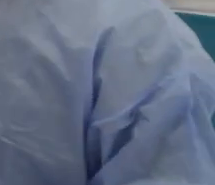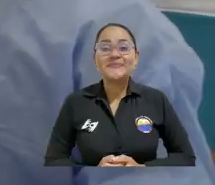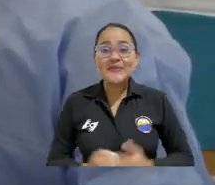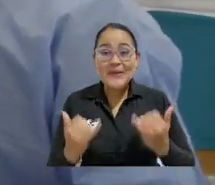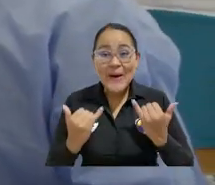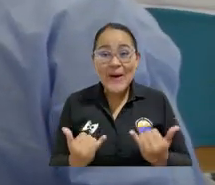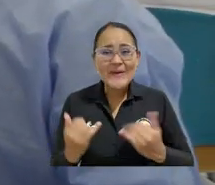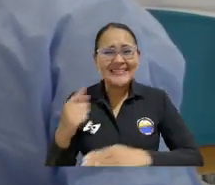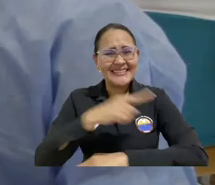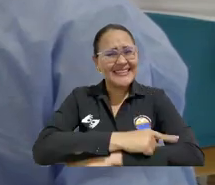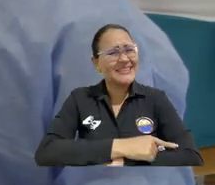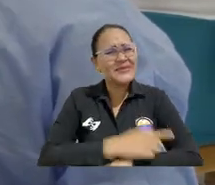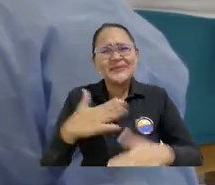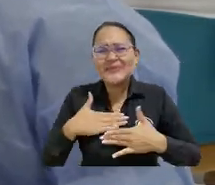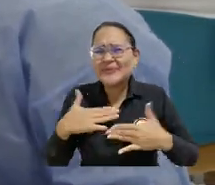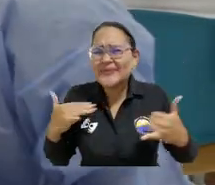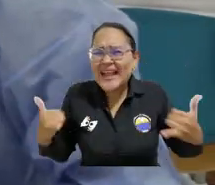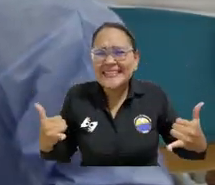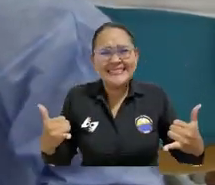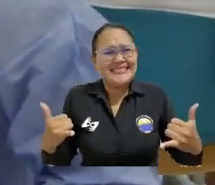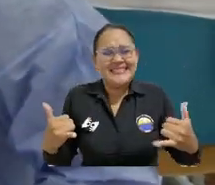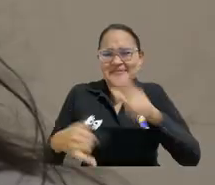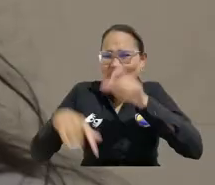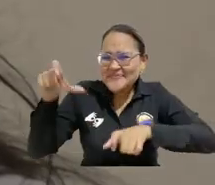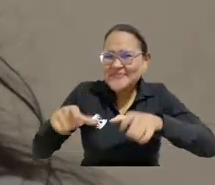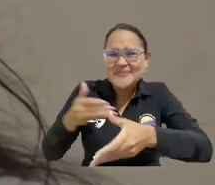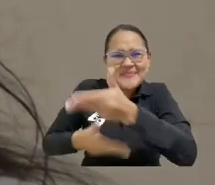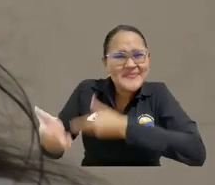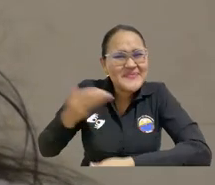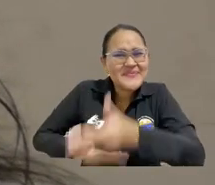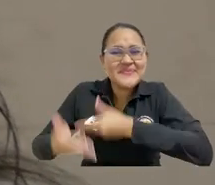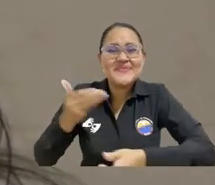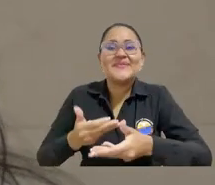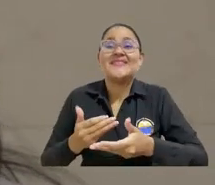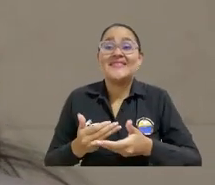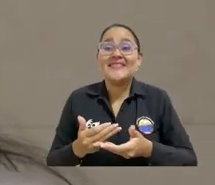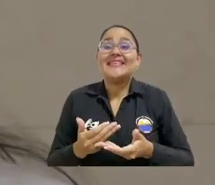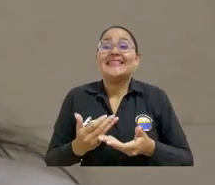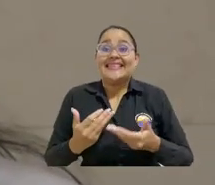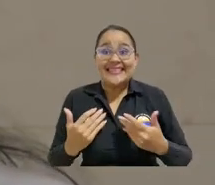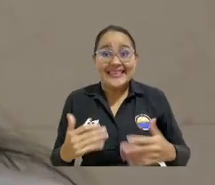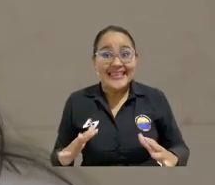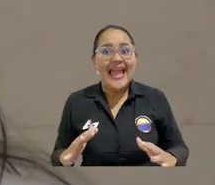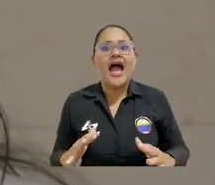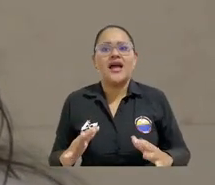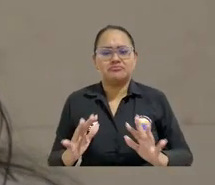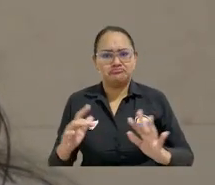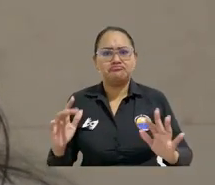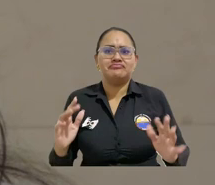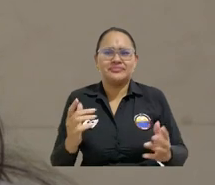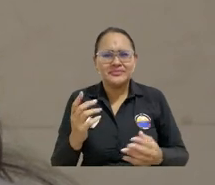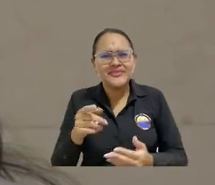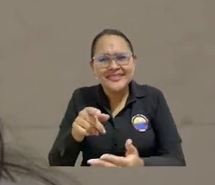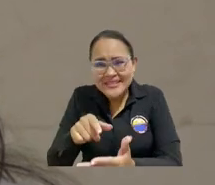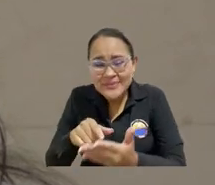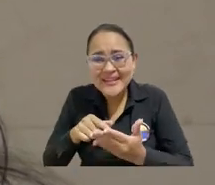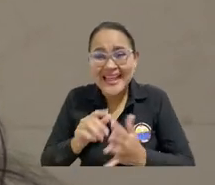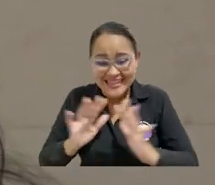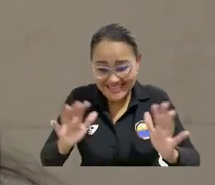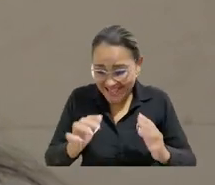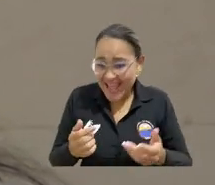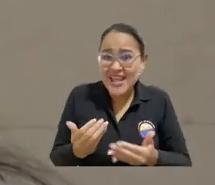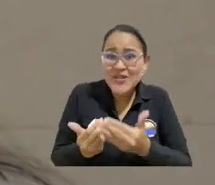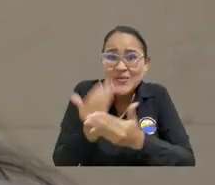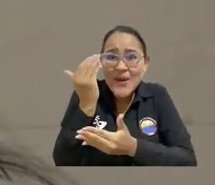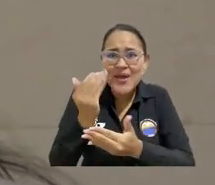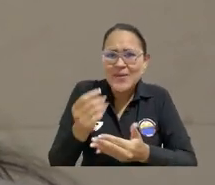El día de hoy me siento muy feliz con mi gente en este día que nos está ayudando el trabajo en